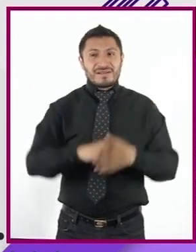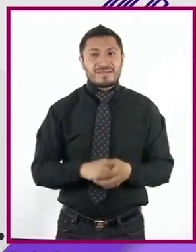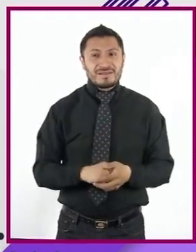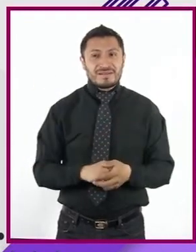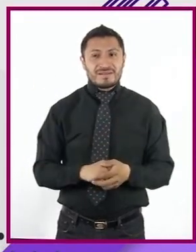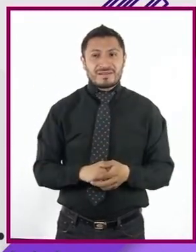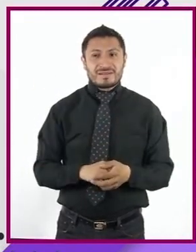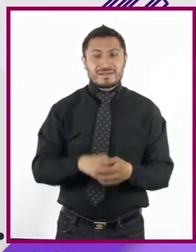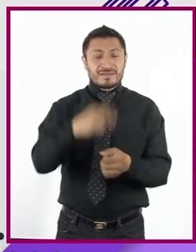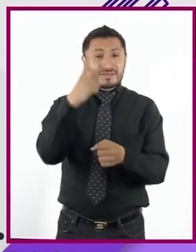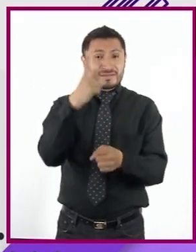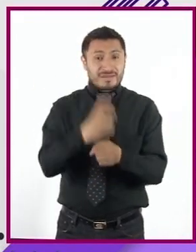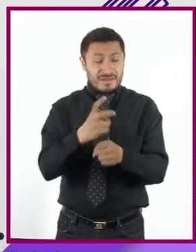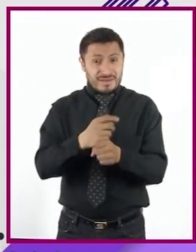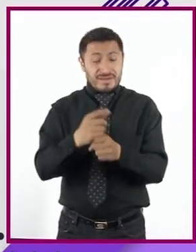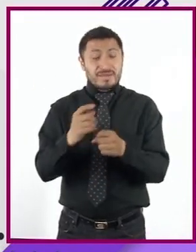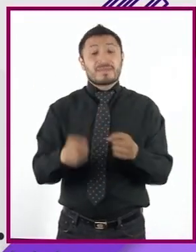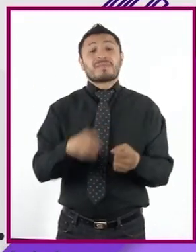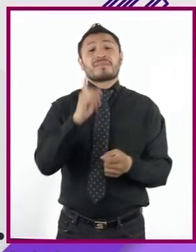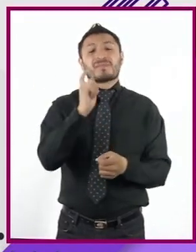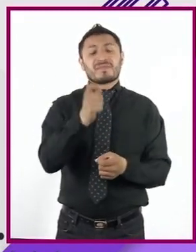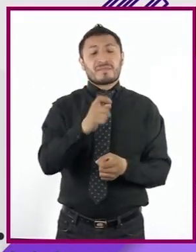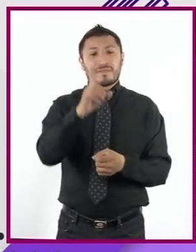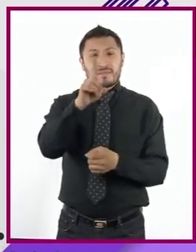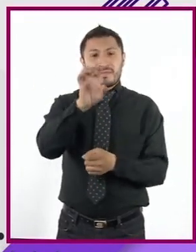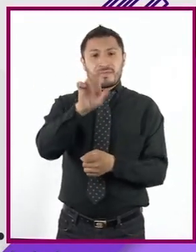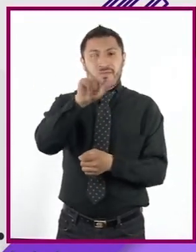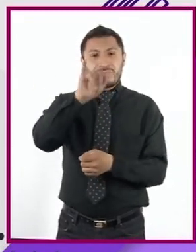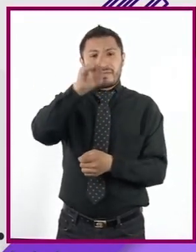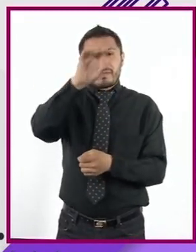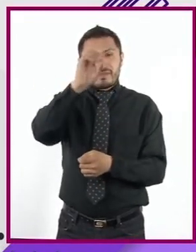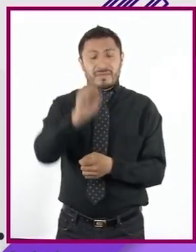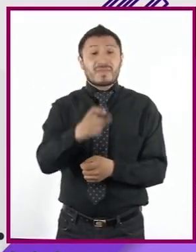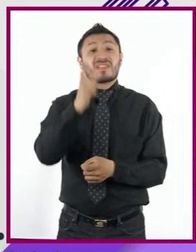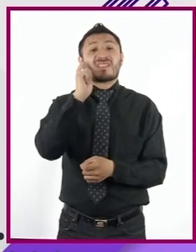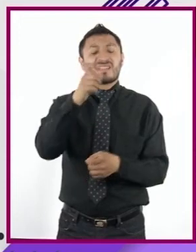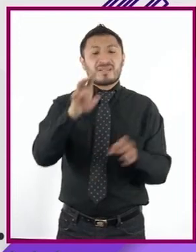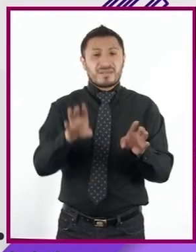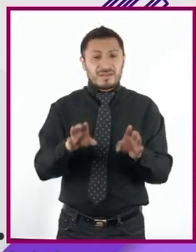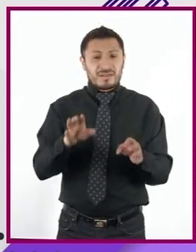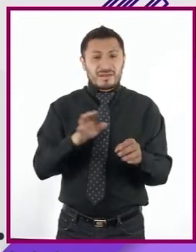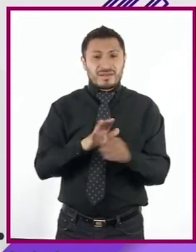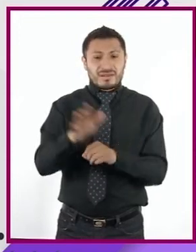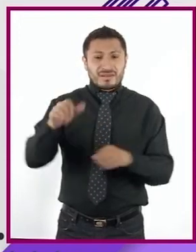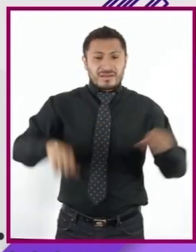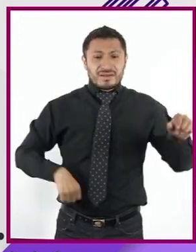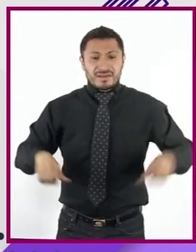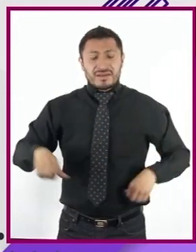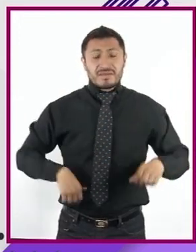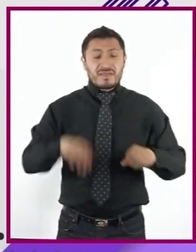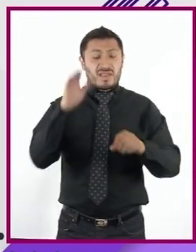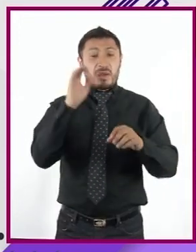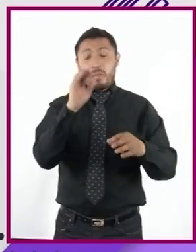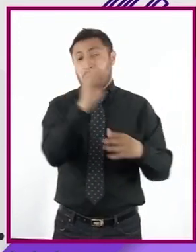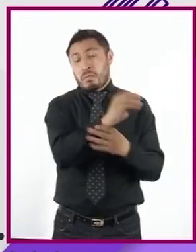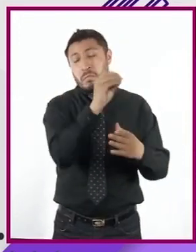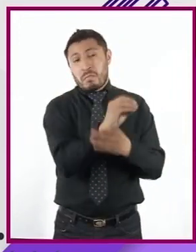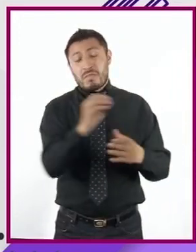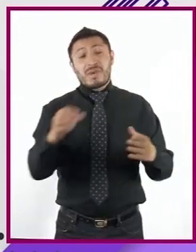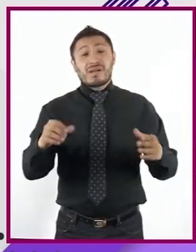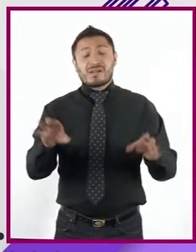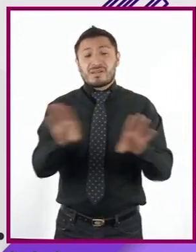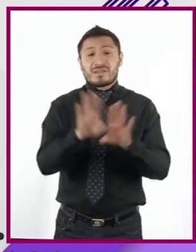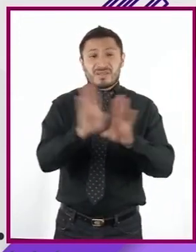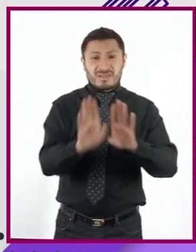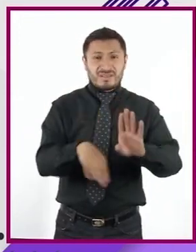El segundo son los delitos, los cuales son acciones u omisiones que se consideran